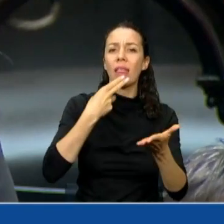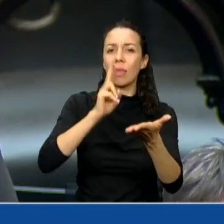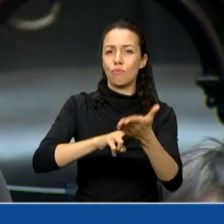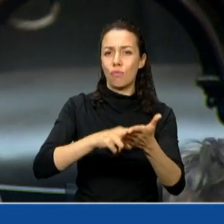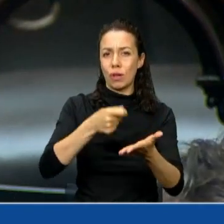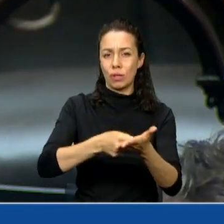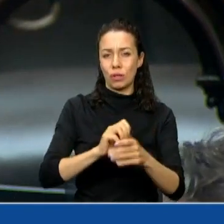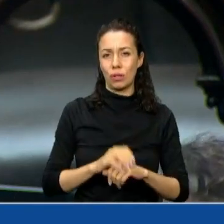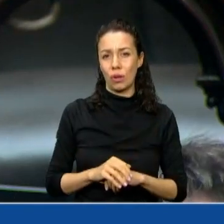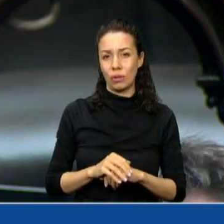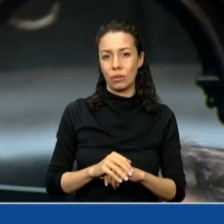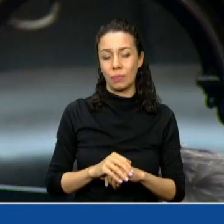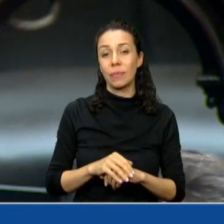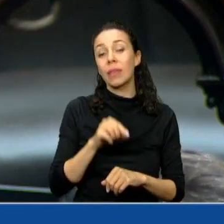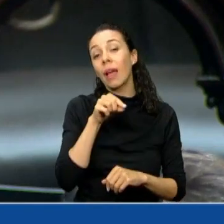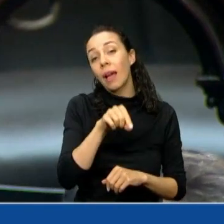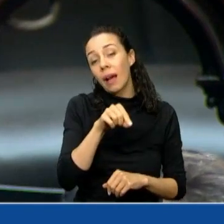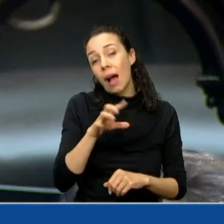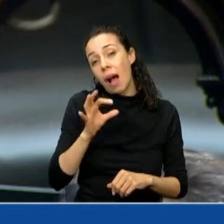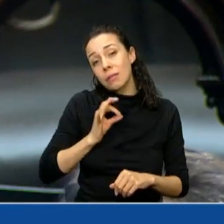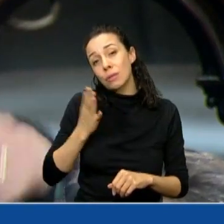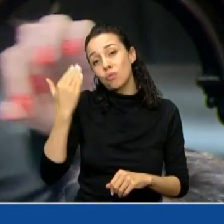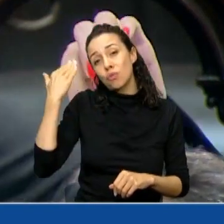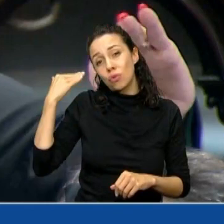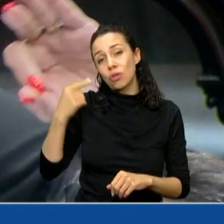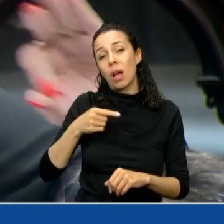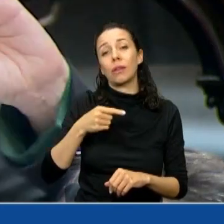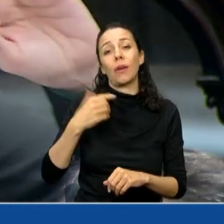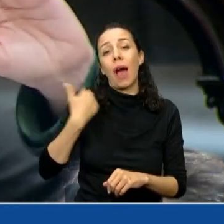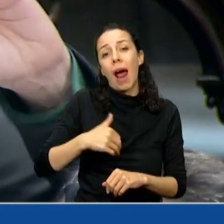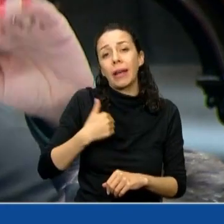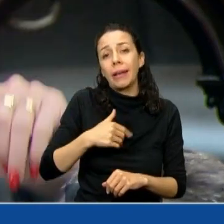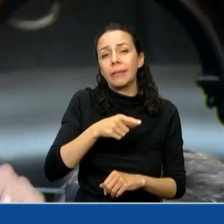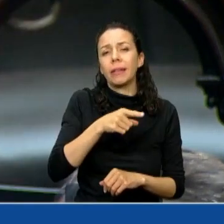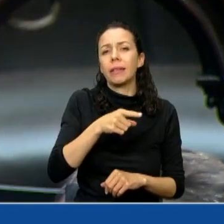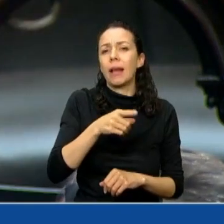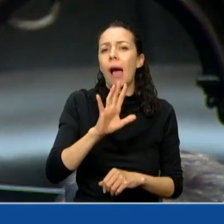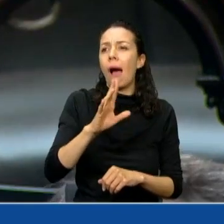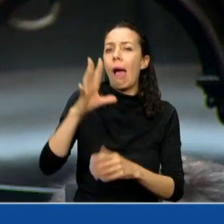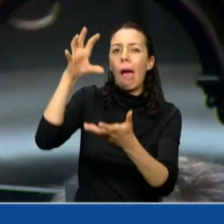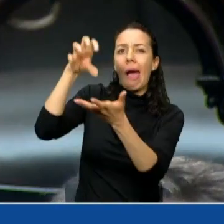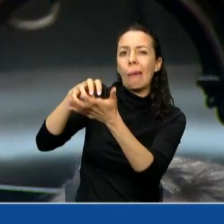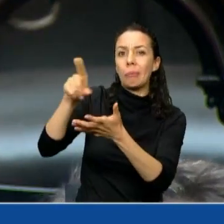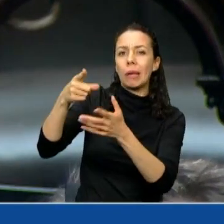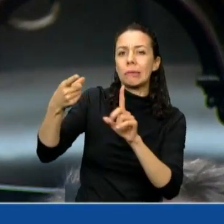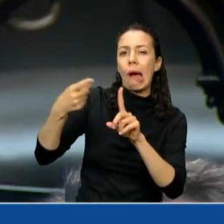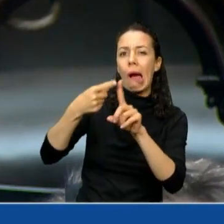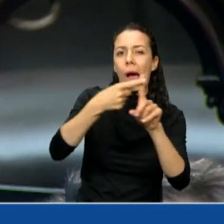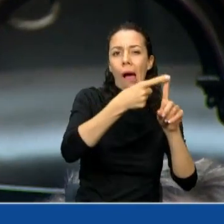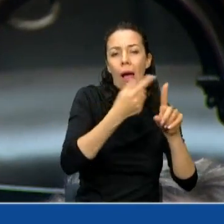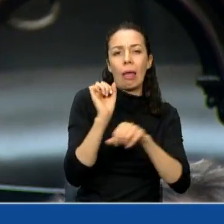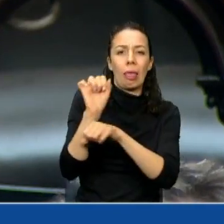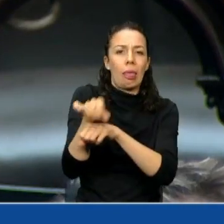Un principio que hace años la política argentina, que es socia de cuanta corporación existe, se pasa por alto,